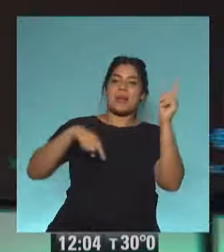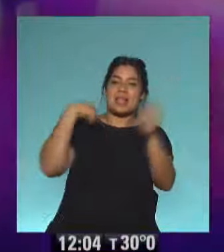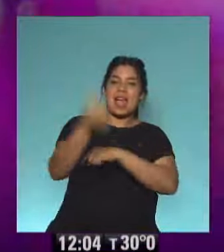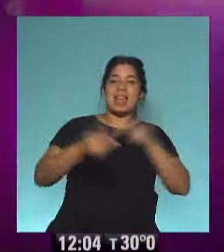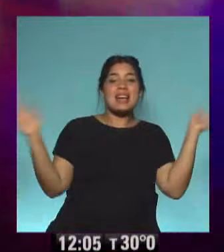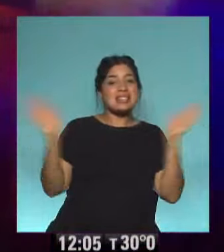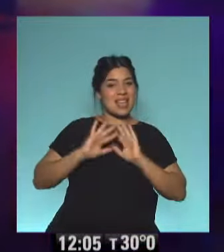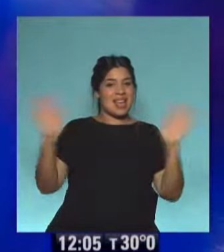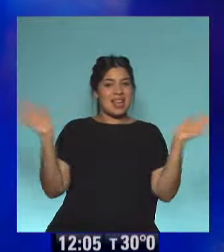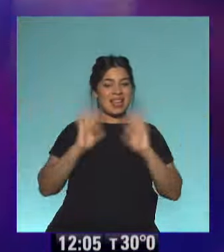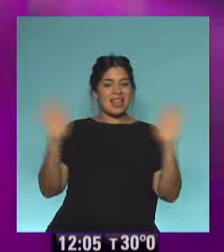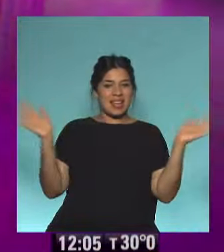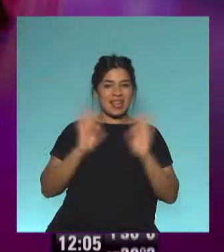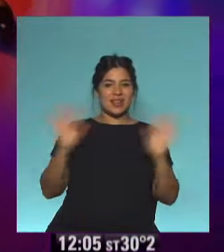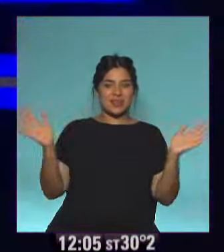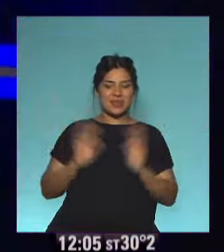hasta mañana.